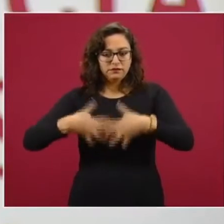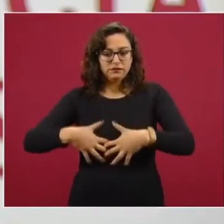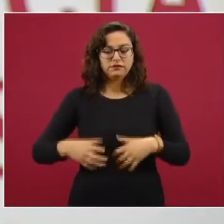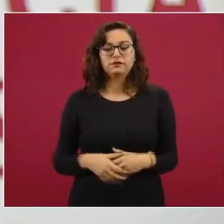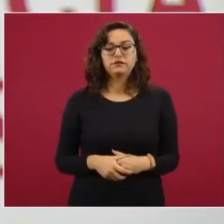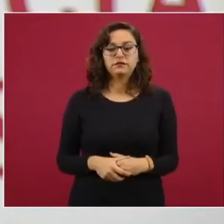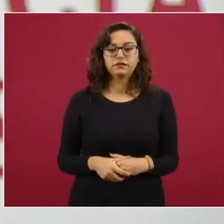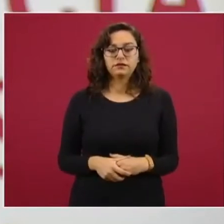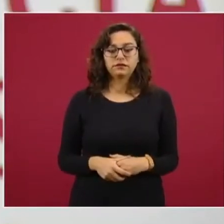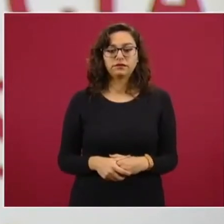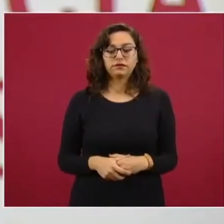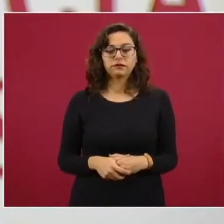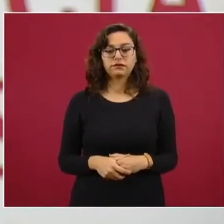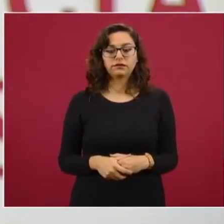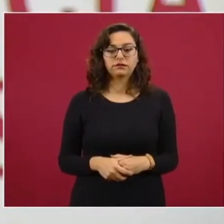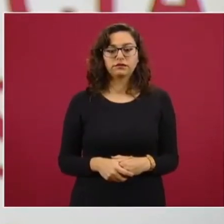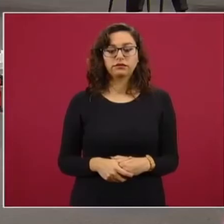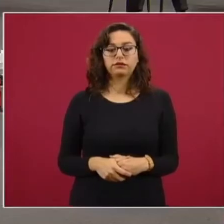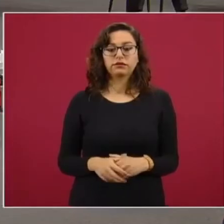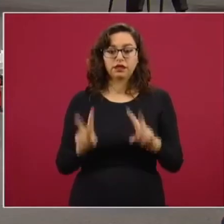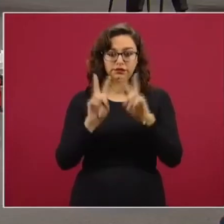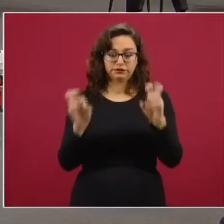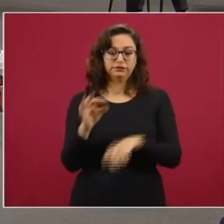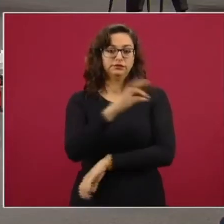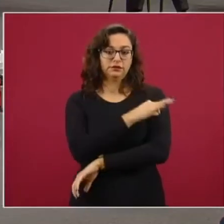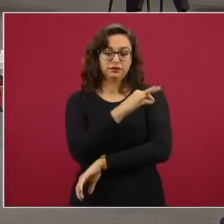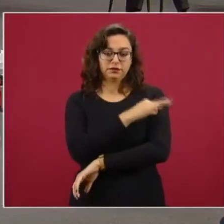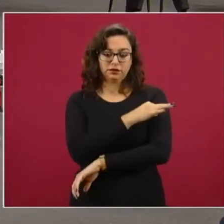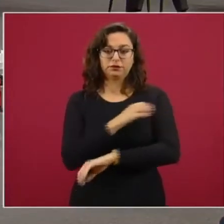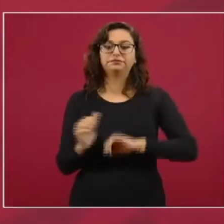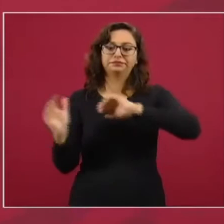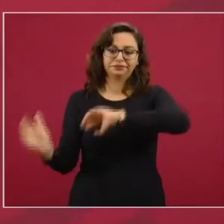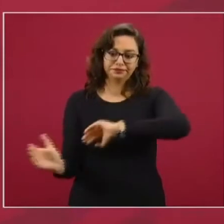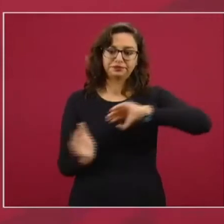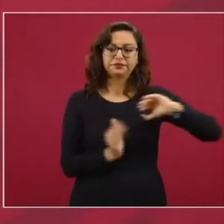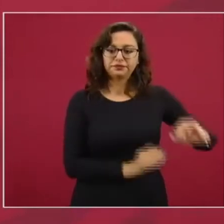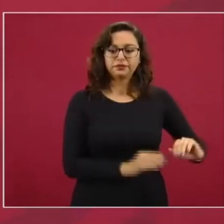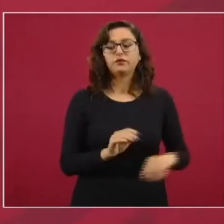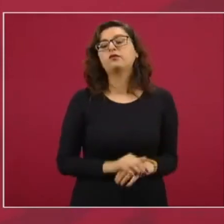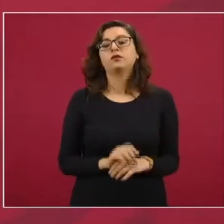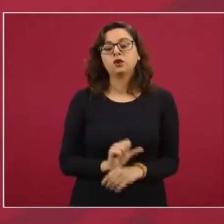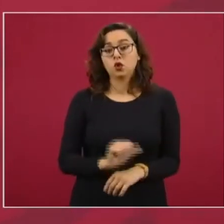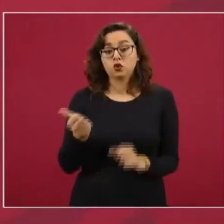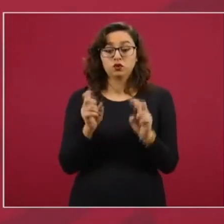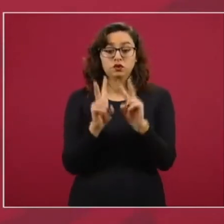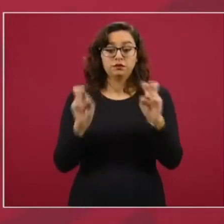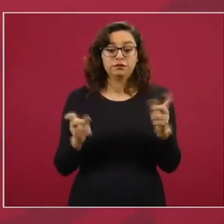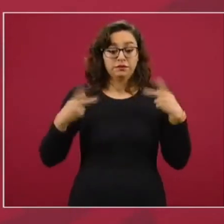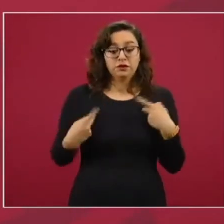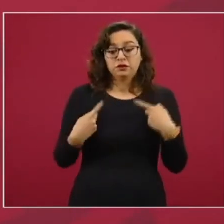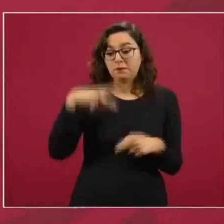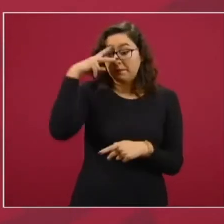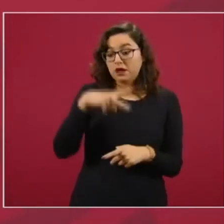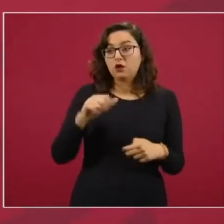Eso por lo que hace a vacunas. Les actualizo también la repatriación de mexicanas y mexicanos en el exterior. A